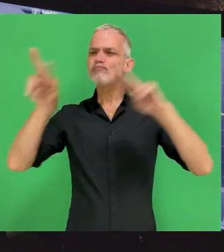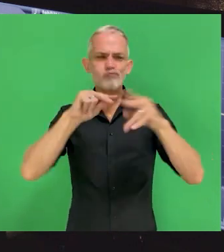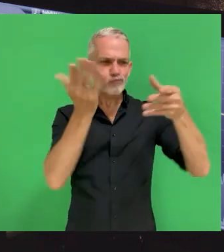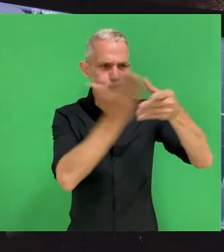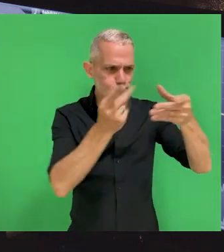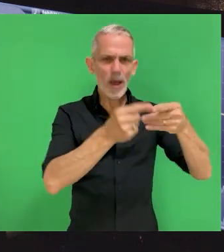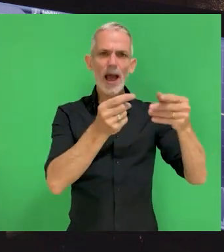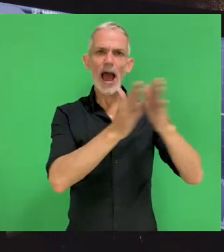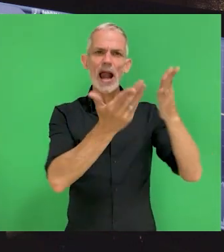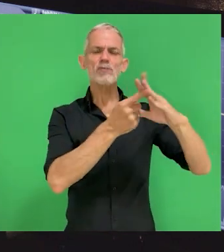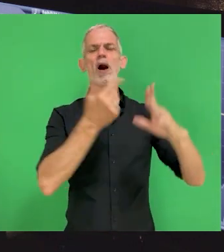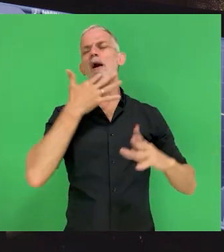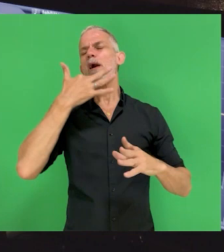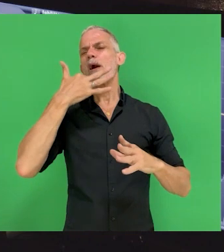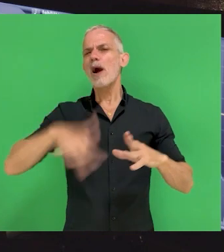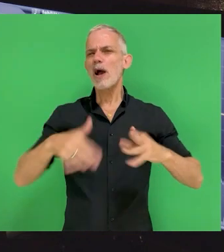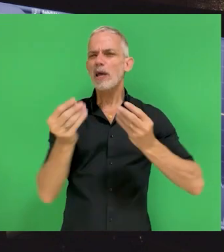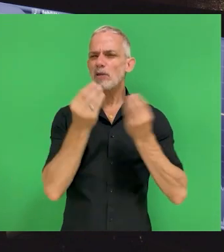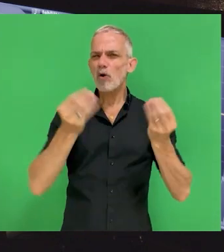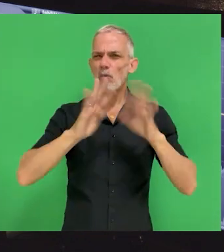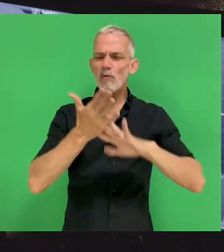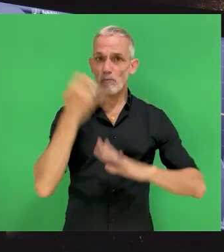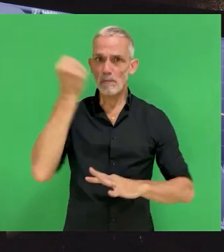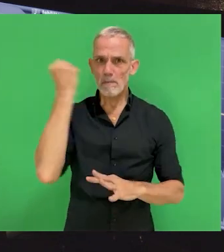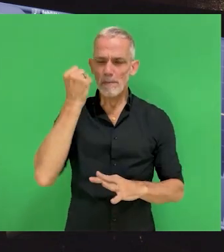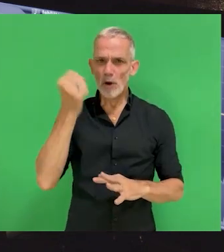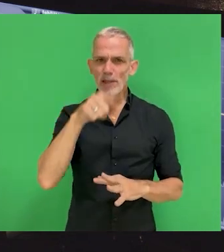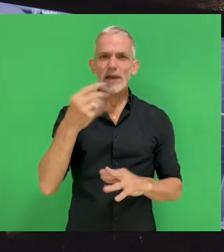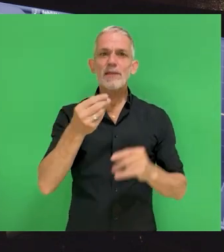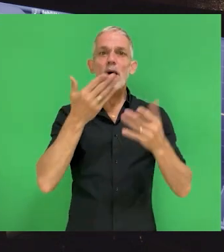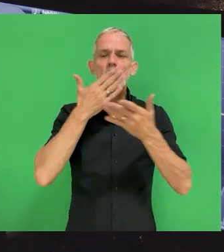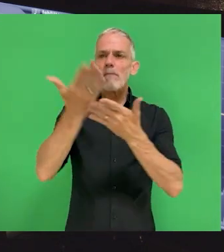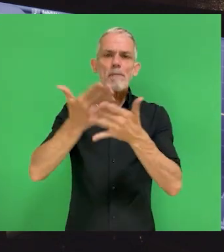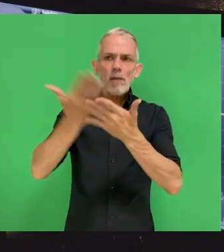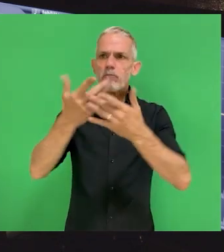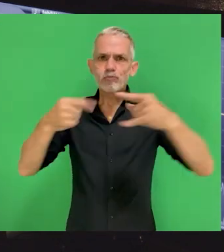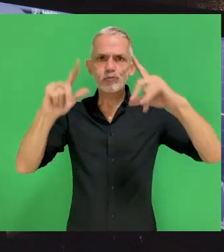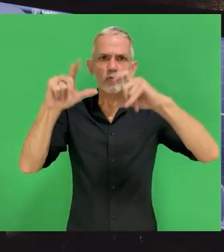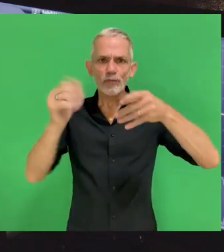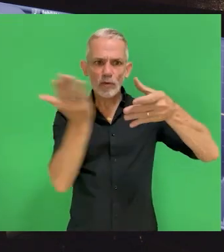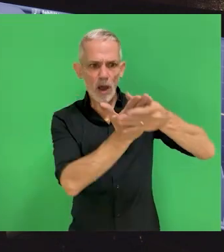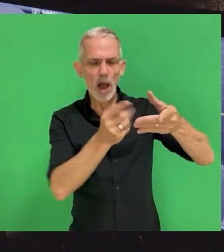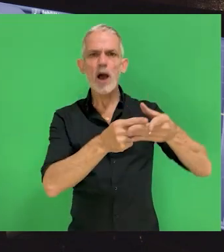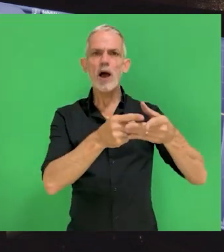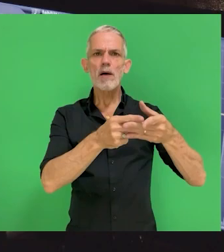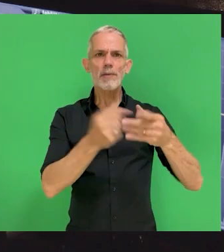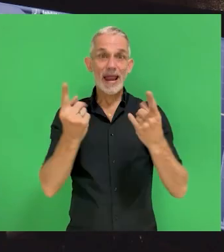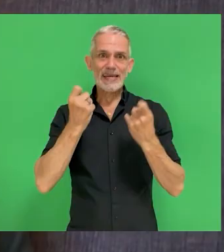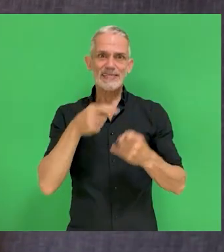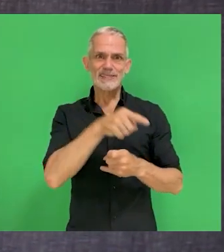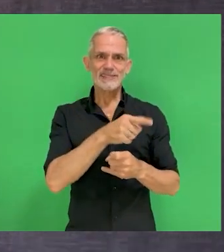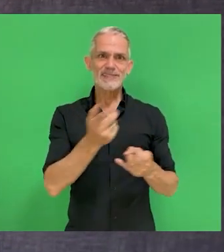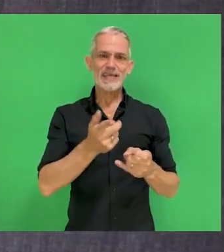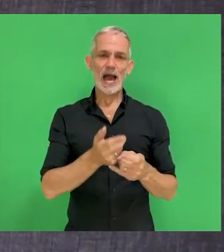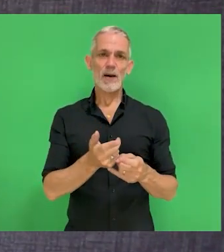como a entender la importancia de los documentos a partir de necesitar de ellos